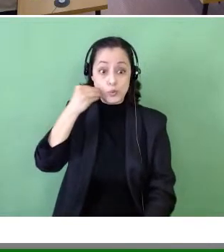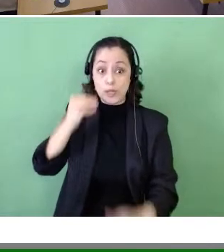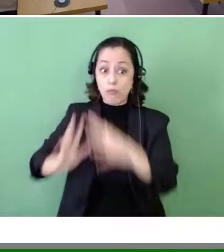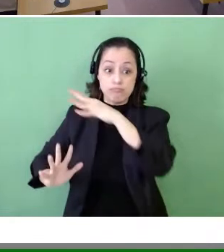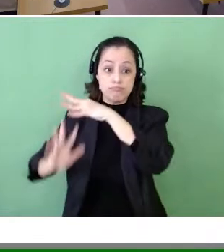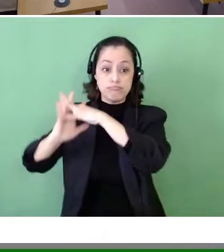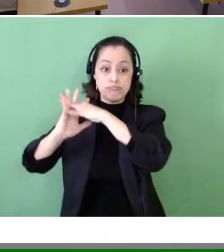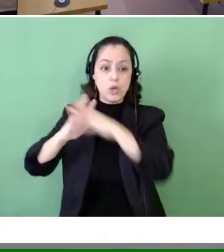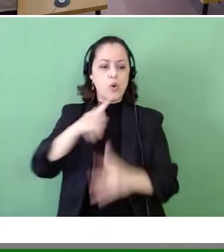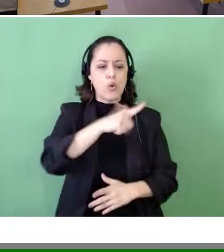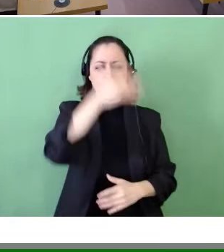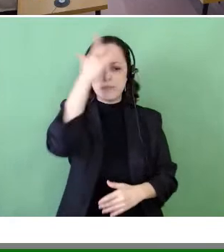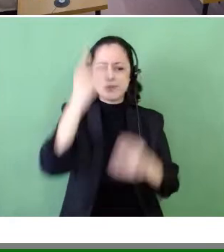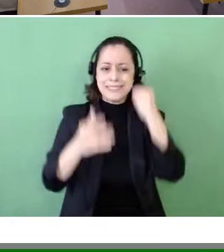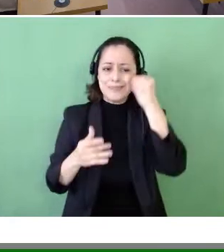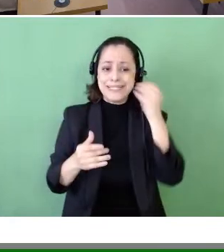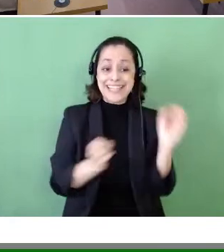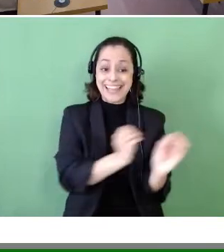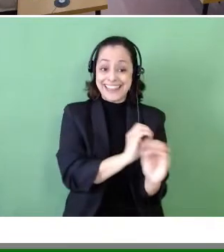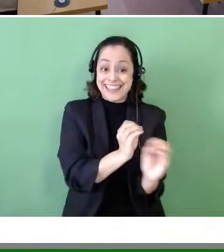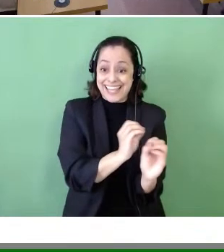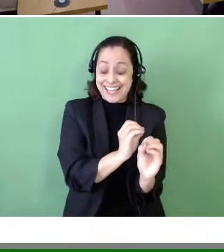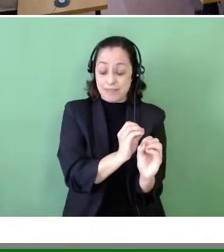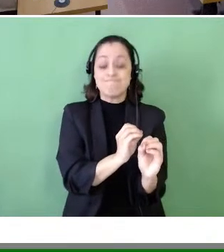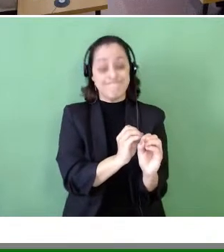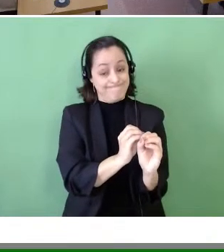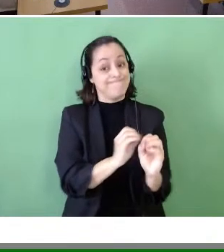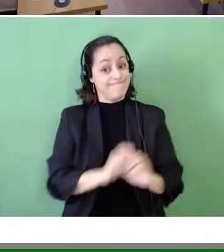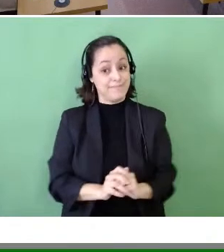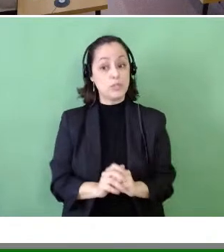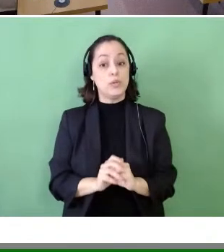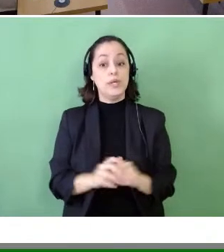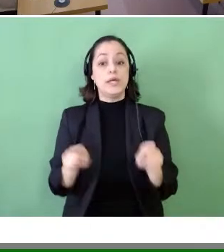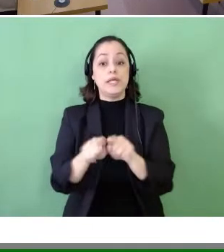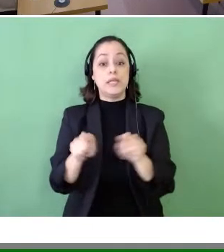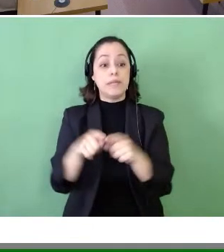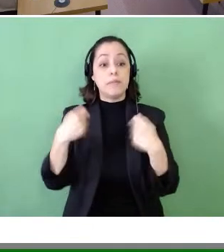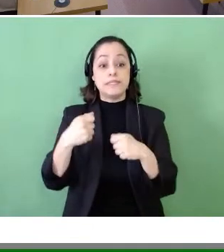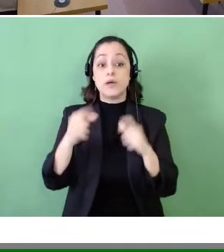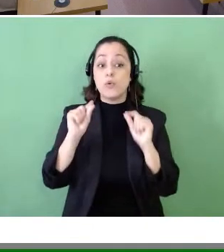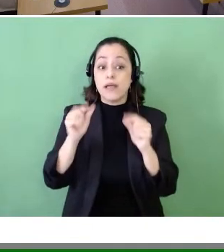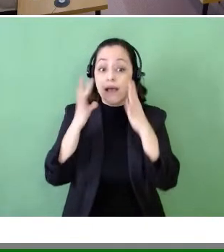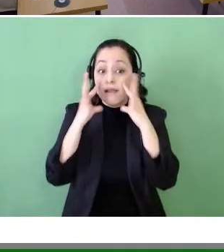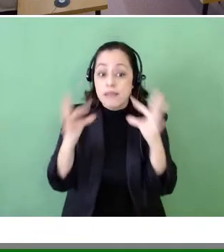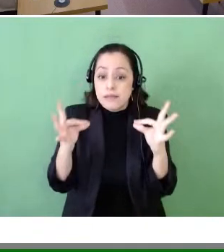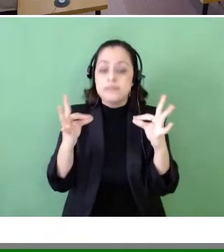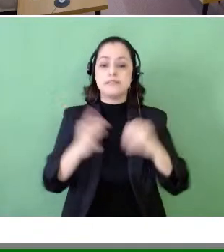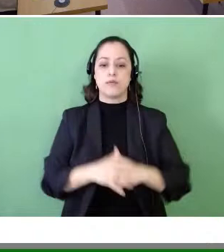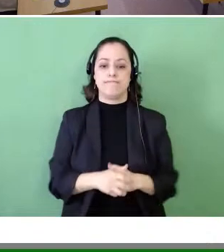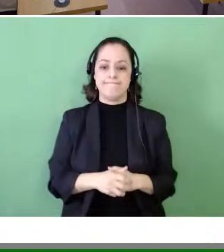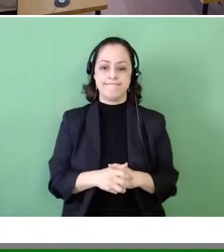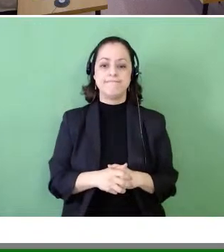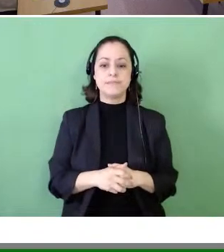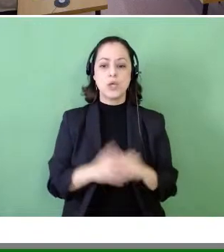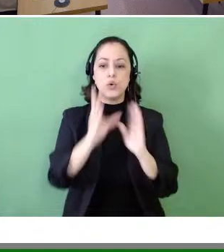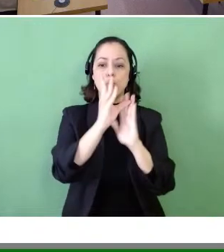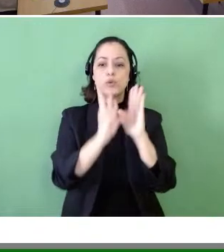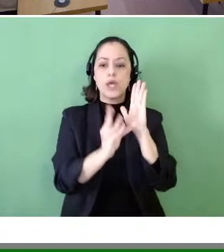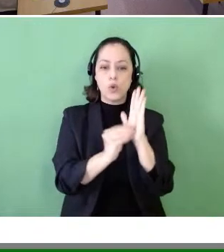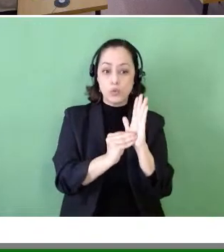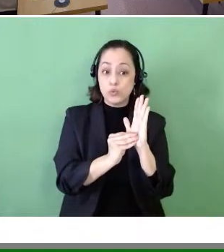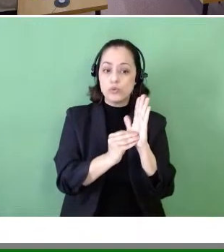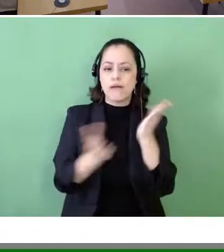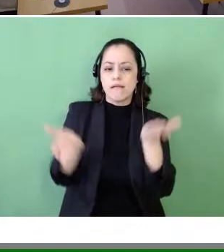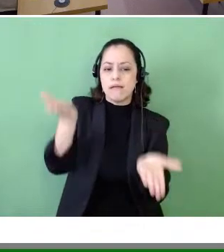nada de experiencia. También proponemos que estén atentos a proporciones de contenidos teóricos